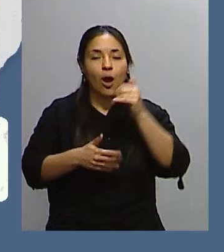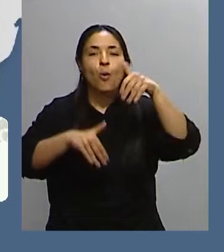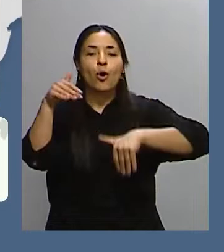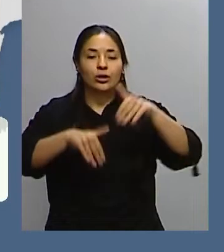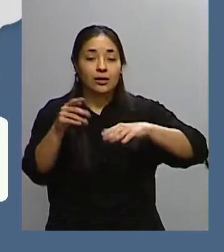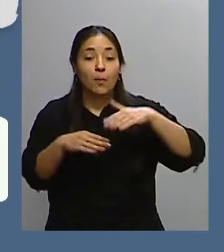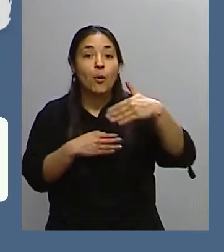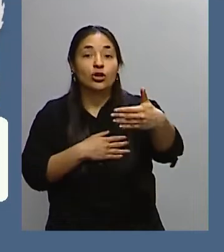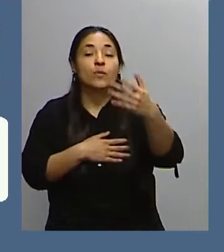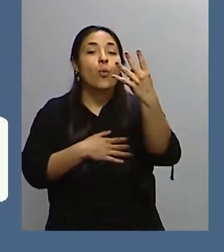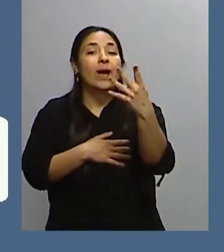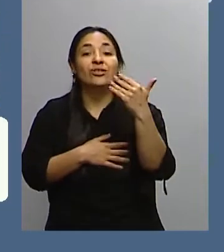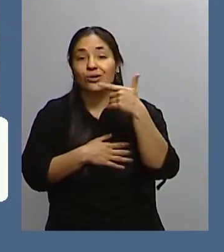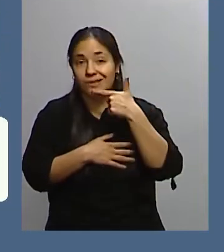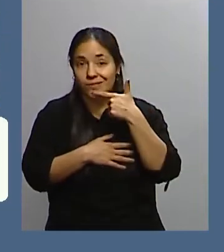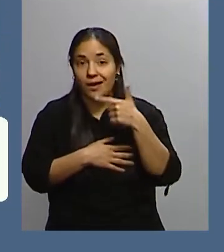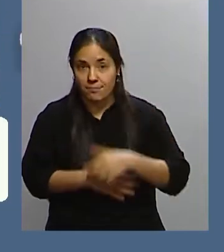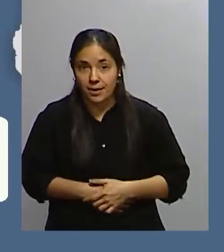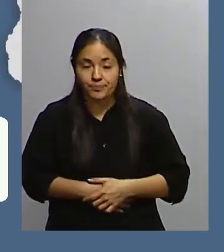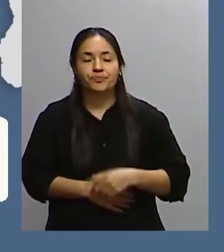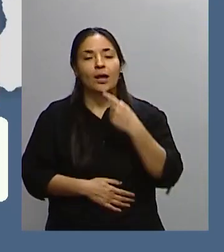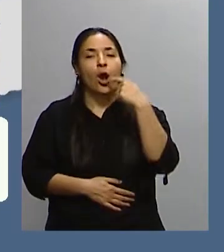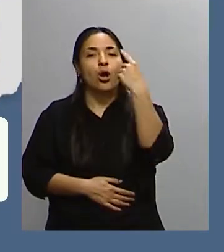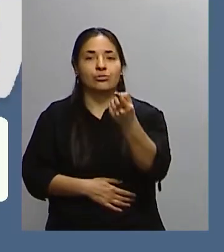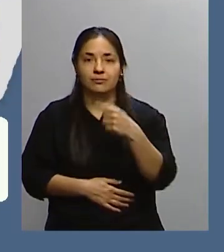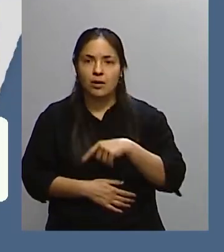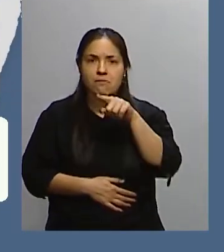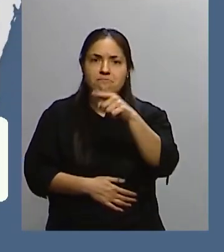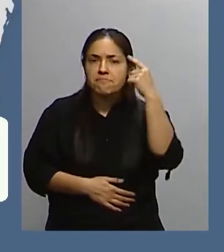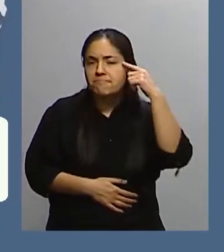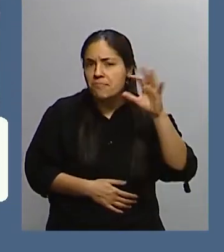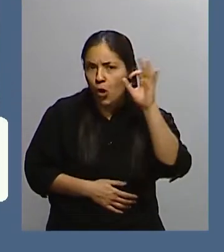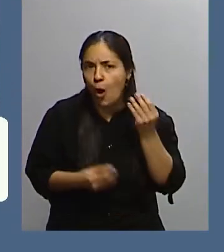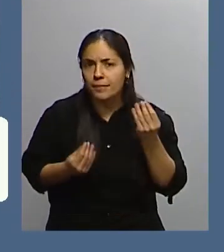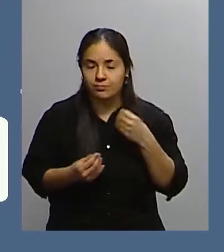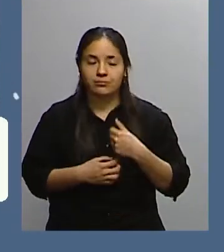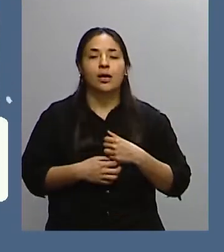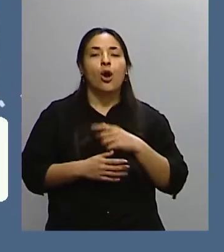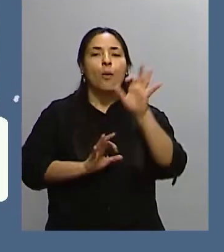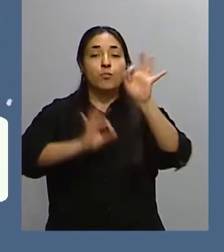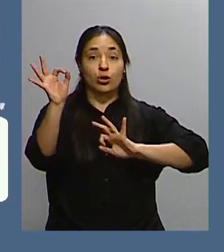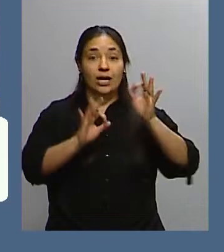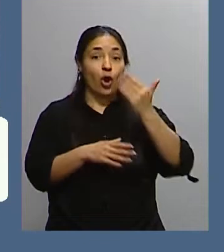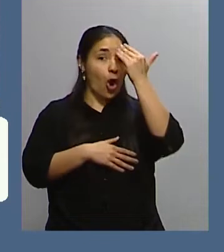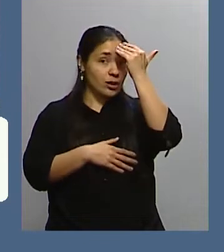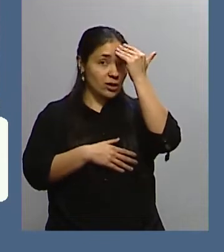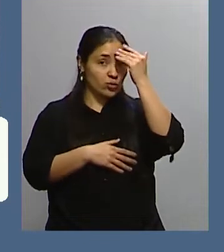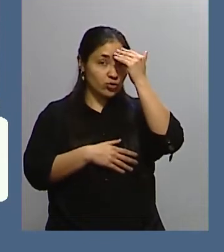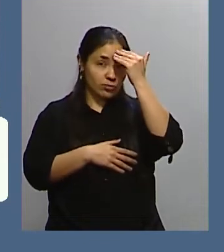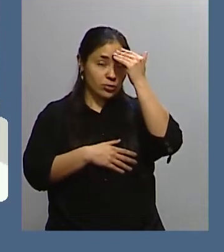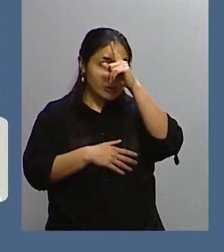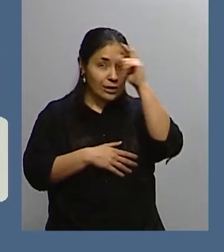de septiembre. Entonces, le consultamos si usted cree que este proyecto de Constitución